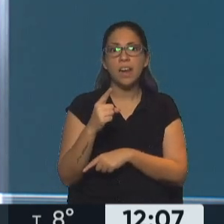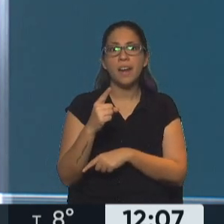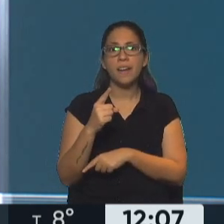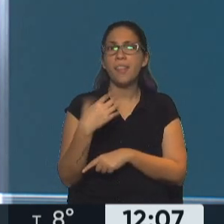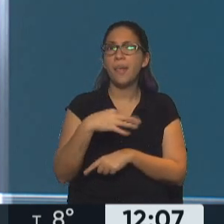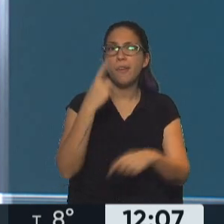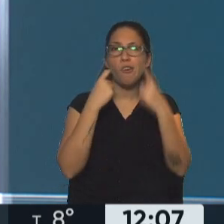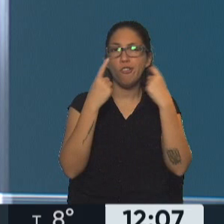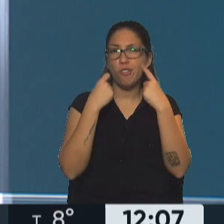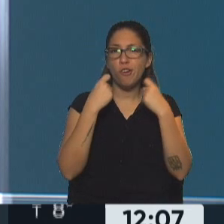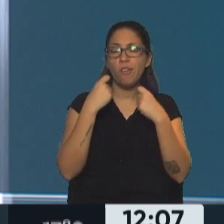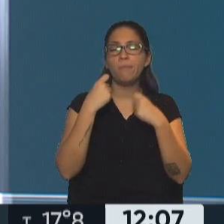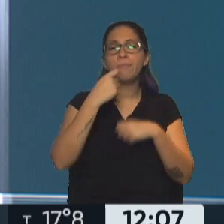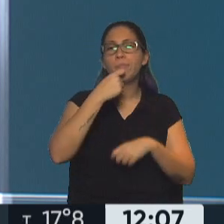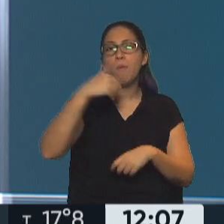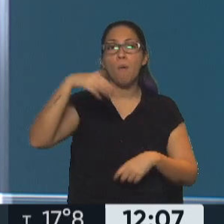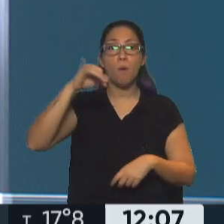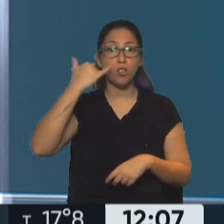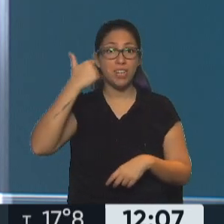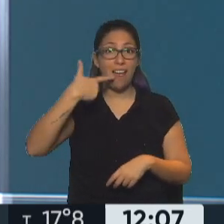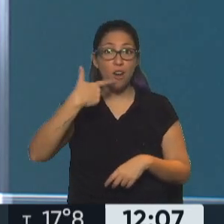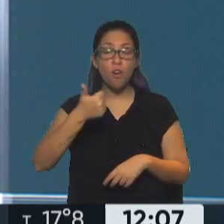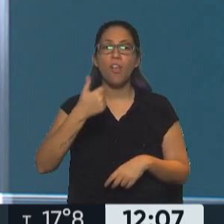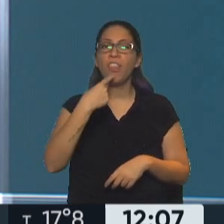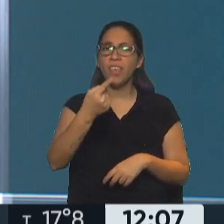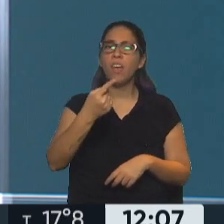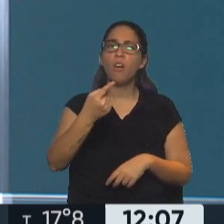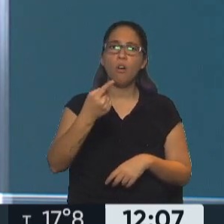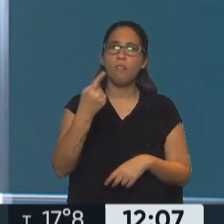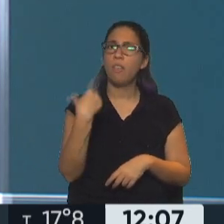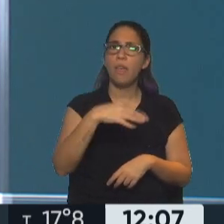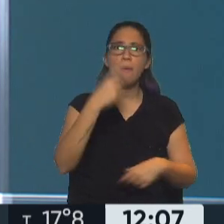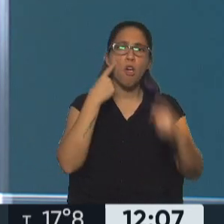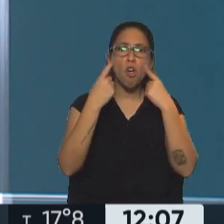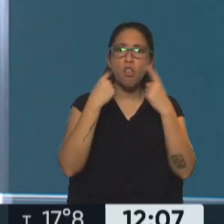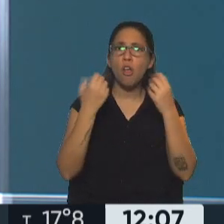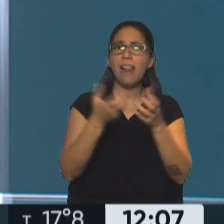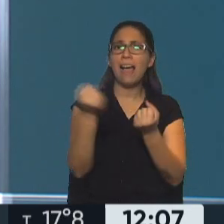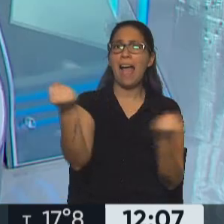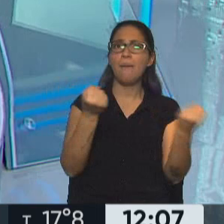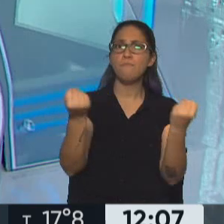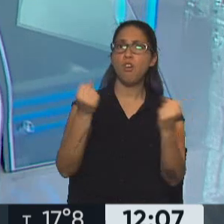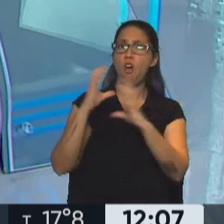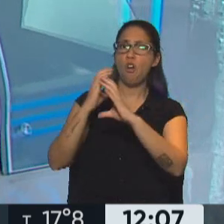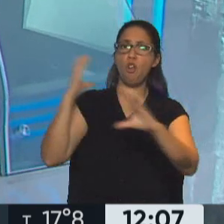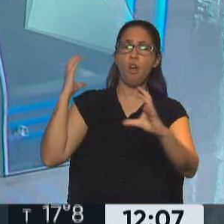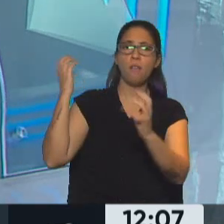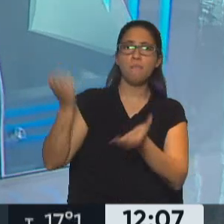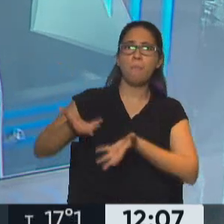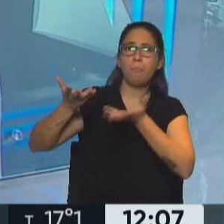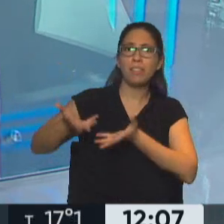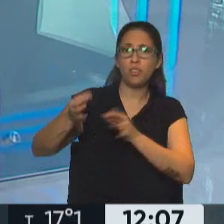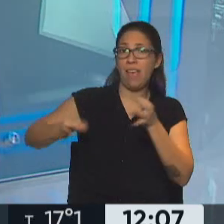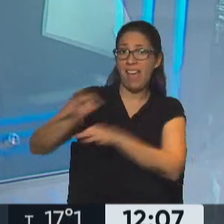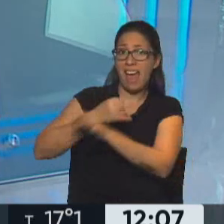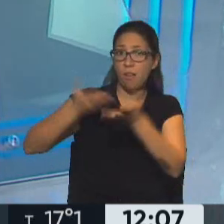otras cuestiones, como Pablo Moyano, dirigente camionero, que señaló que es necesario controlar el peso de los camiones cuando se trasladan los granos,